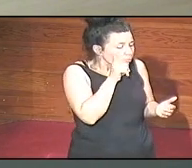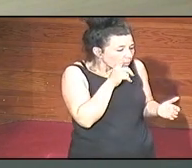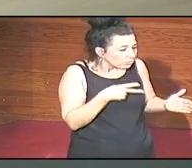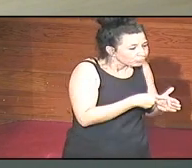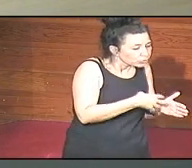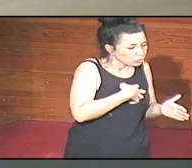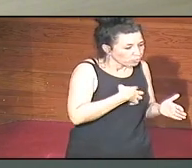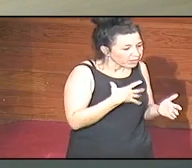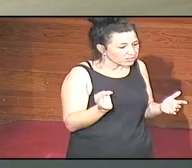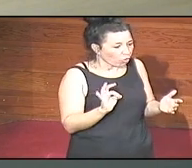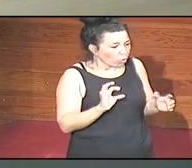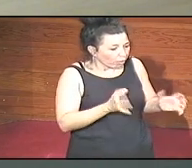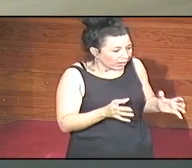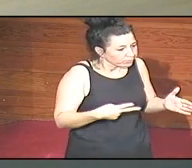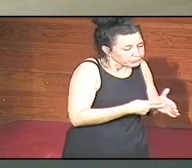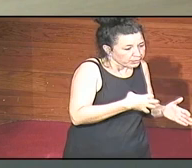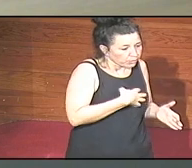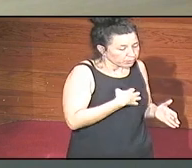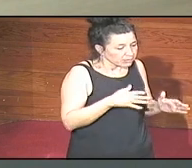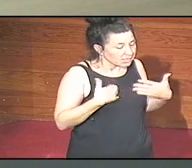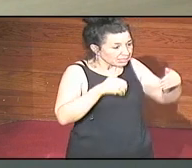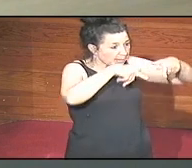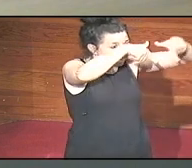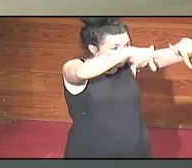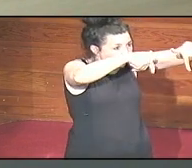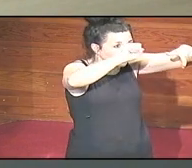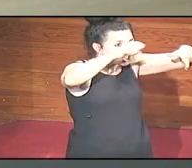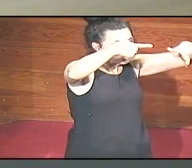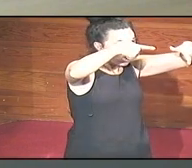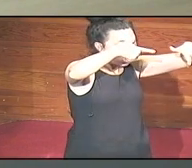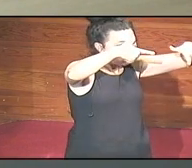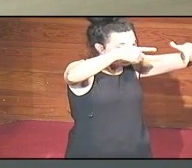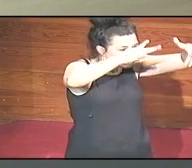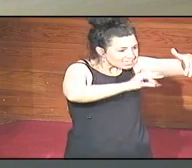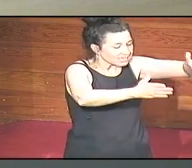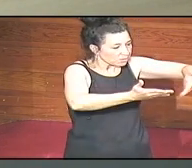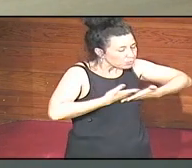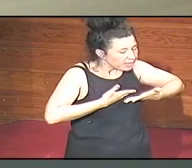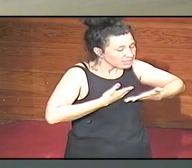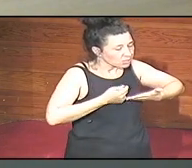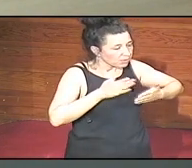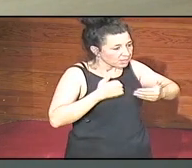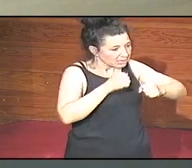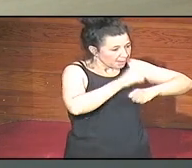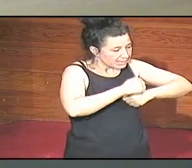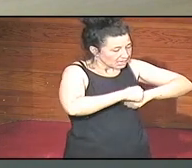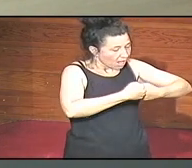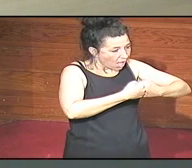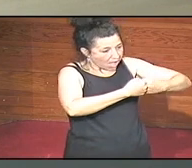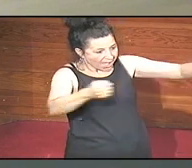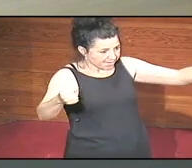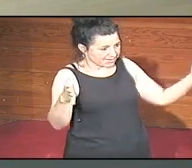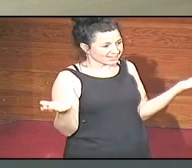repente un panel solar si lo cambie abre una ventana al mundo tanto como para tan